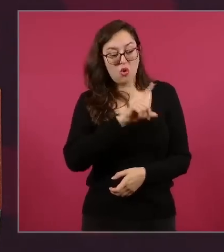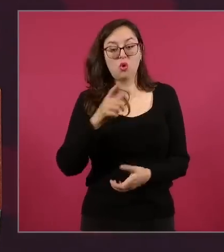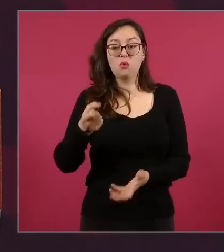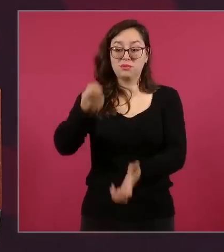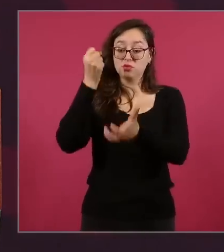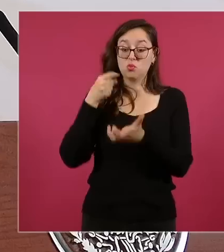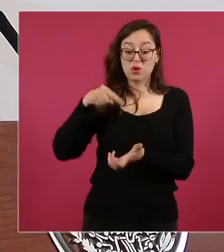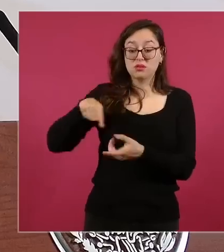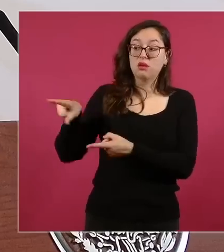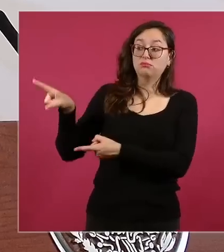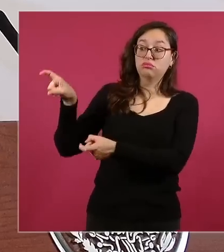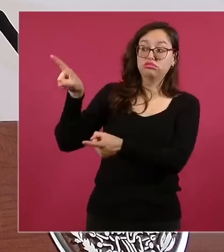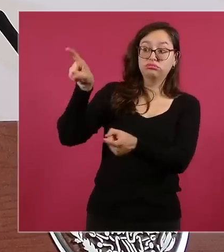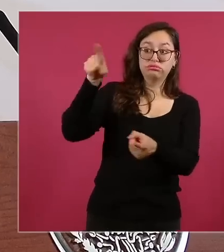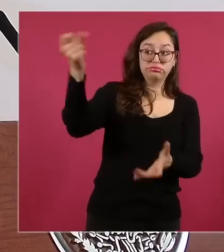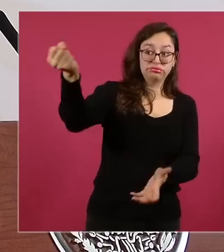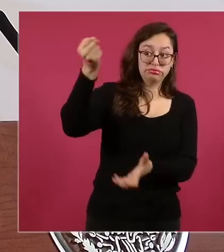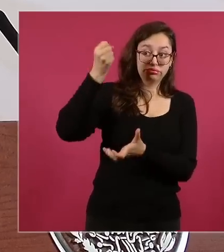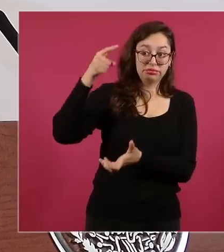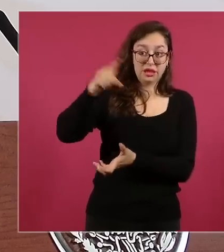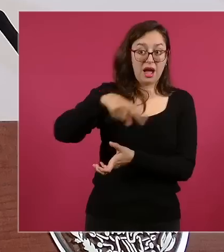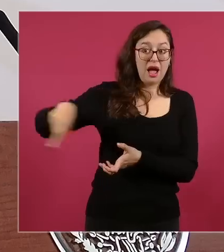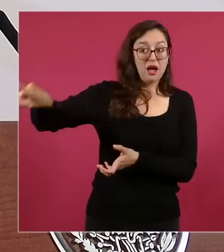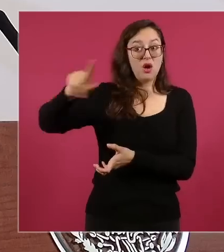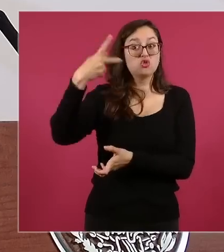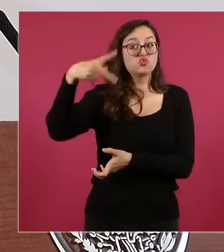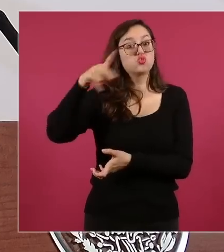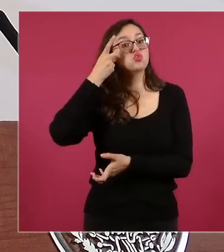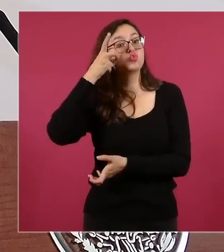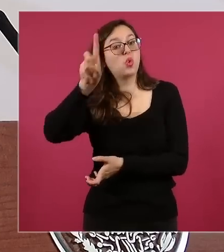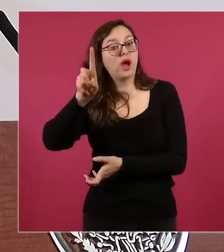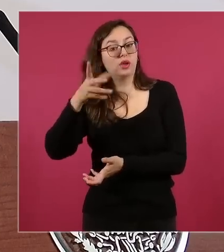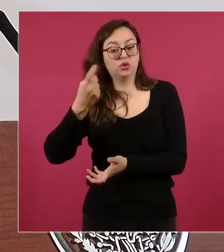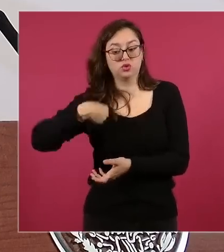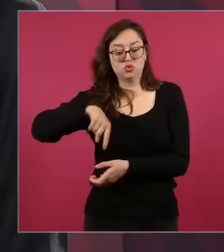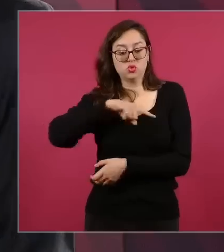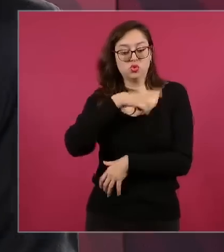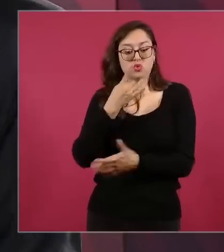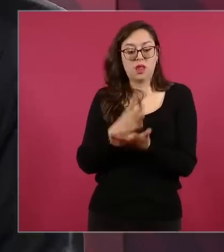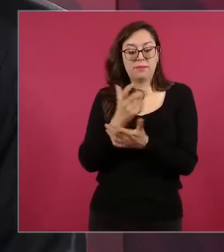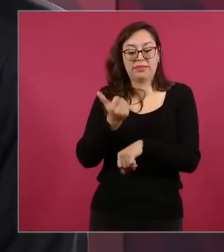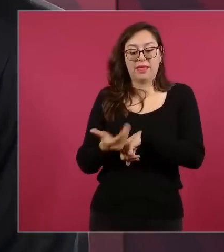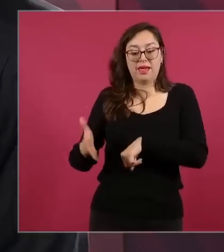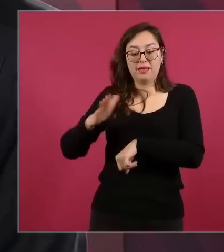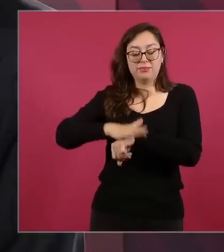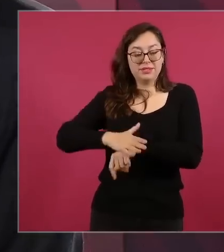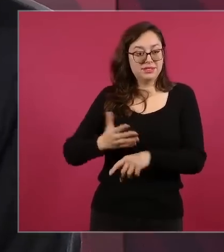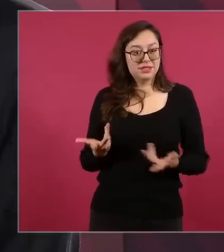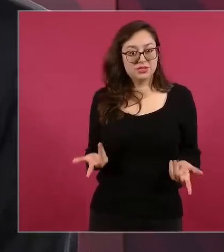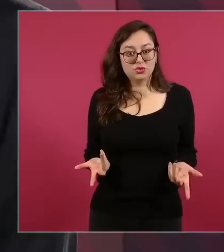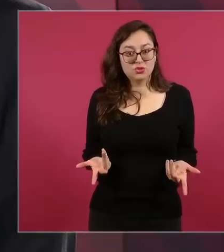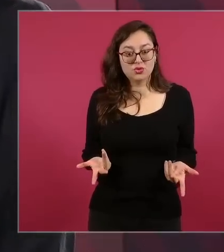pueblo. Nosotros somos simplemente los gobernantes, administradores de los dineros del pueblo.